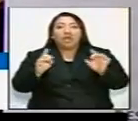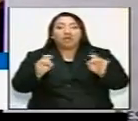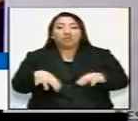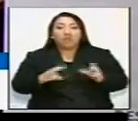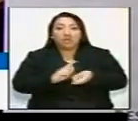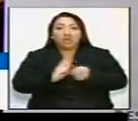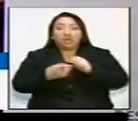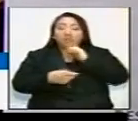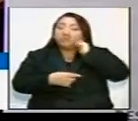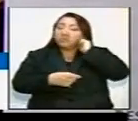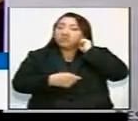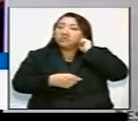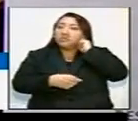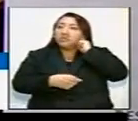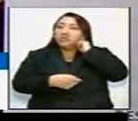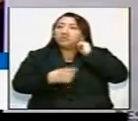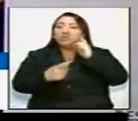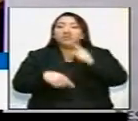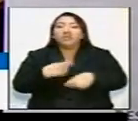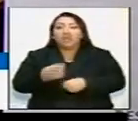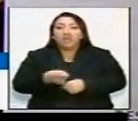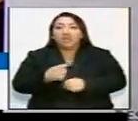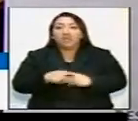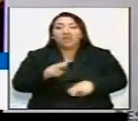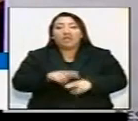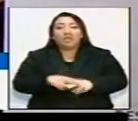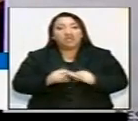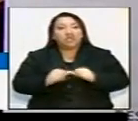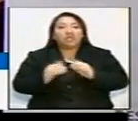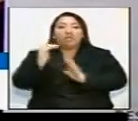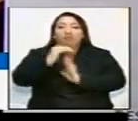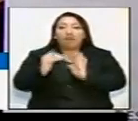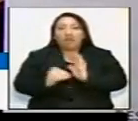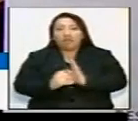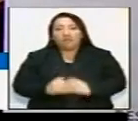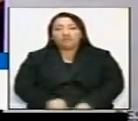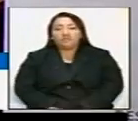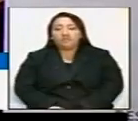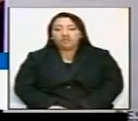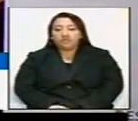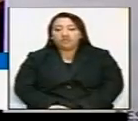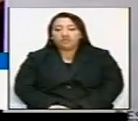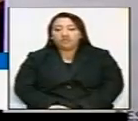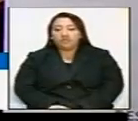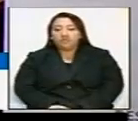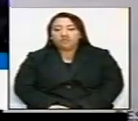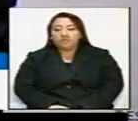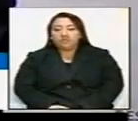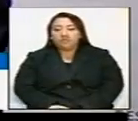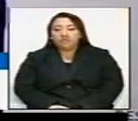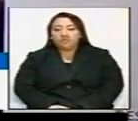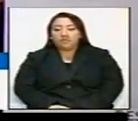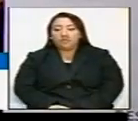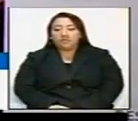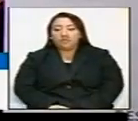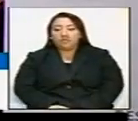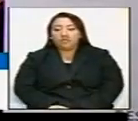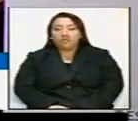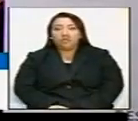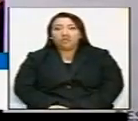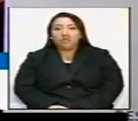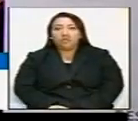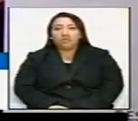posición en las siguientes décadas, y en cambio Argentina siguió bajando. Y la diferencia entre esos dos países, yo creo que